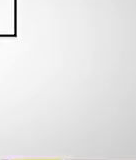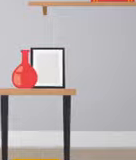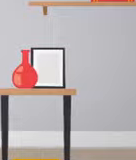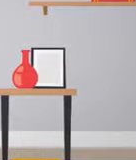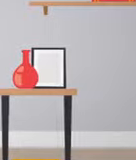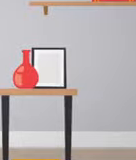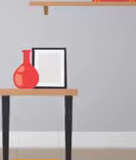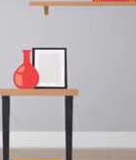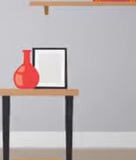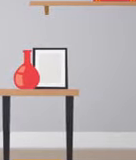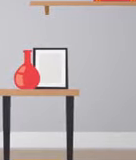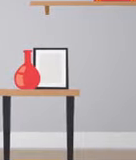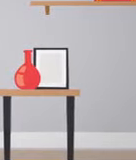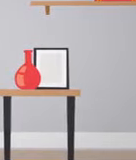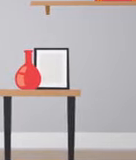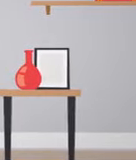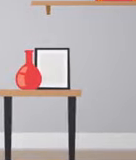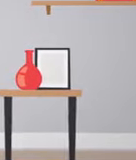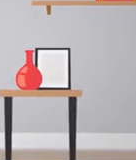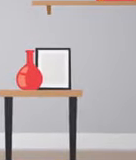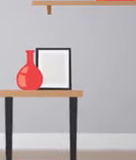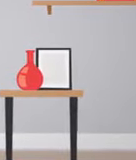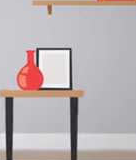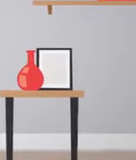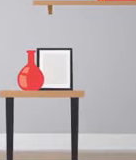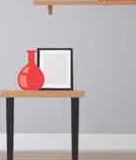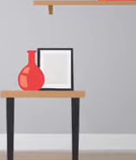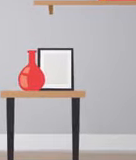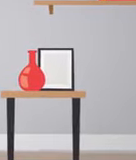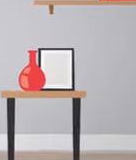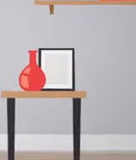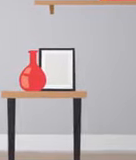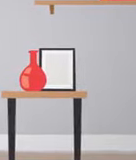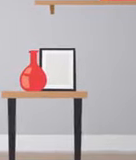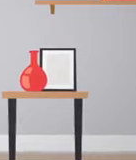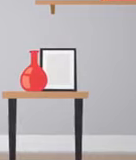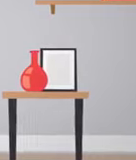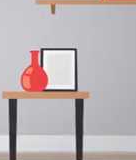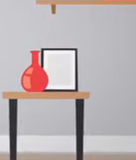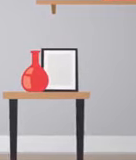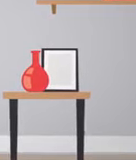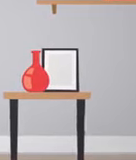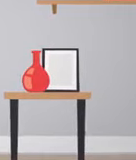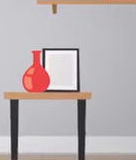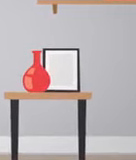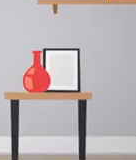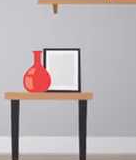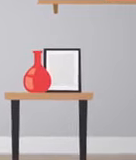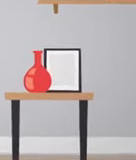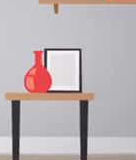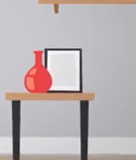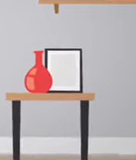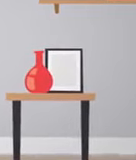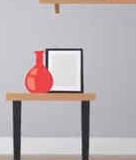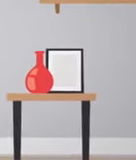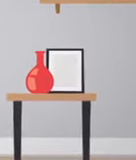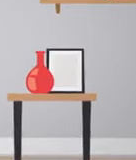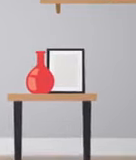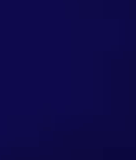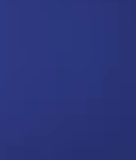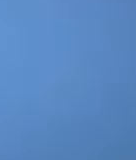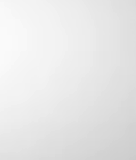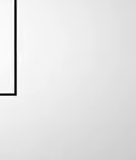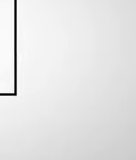La persona con COVID-19 debe permanecer sola, con la puerta cerrada, en una habitación exclusiva para el